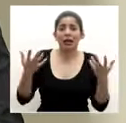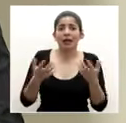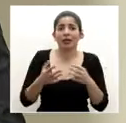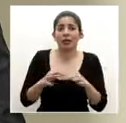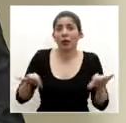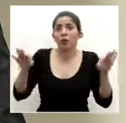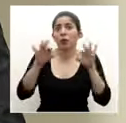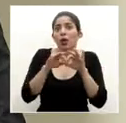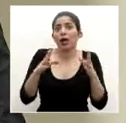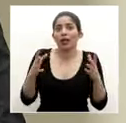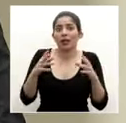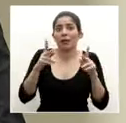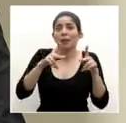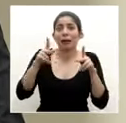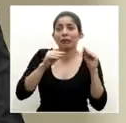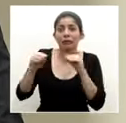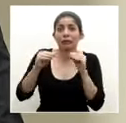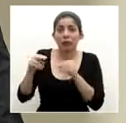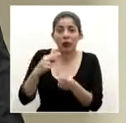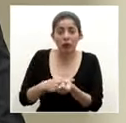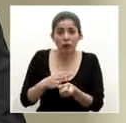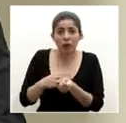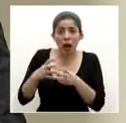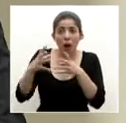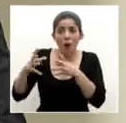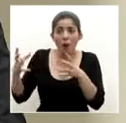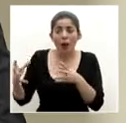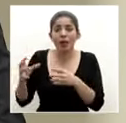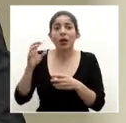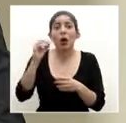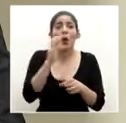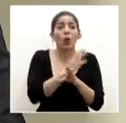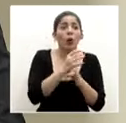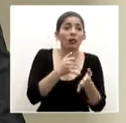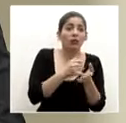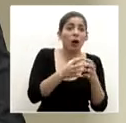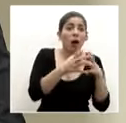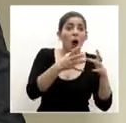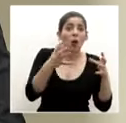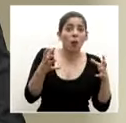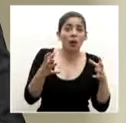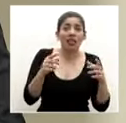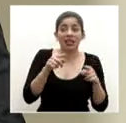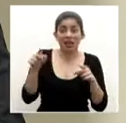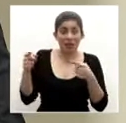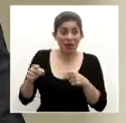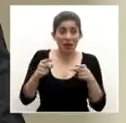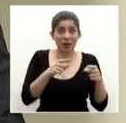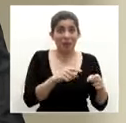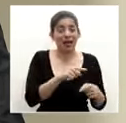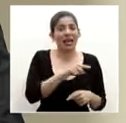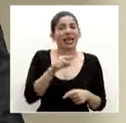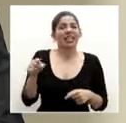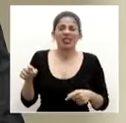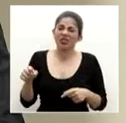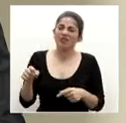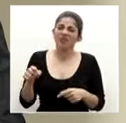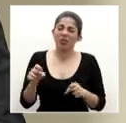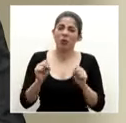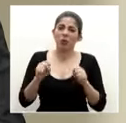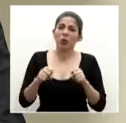importante en lo que es el internamiento y específicamente en cuidados intensivos en la caja, pues obviamente eso no solamente nos podría